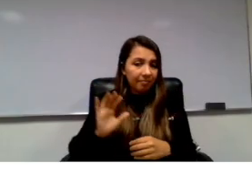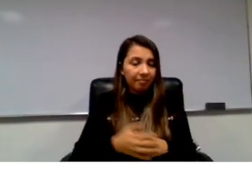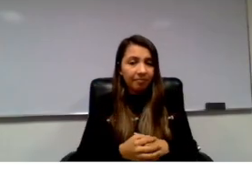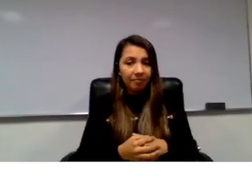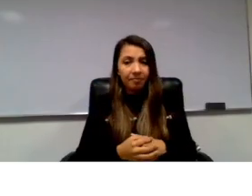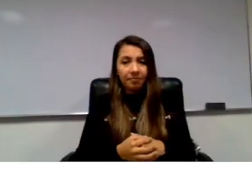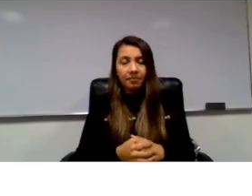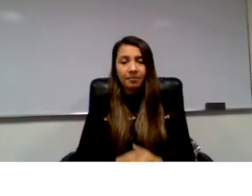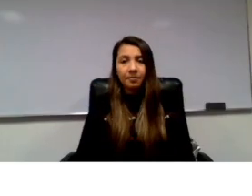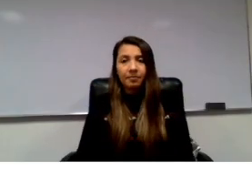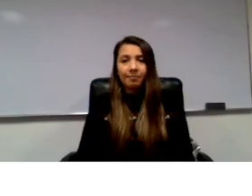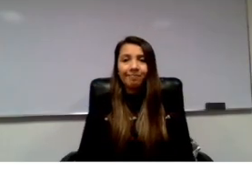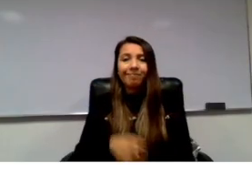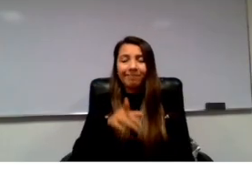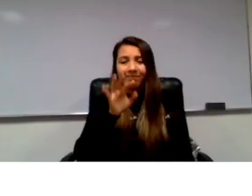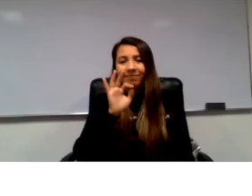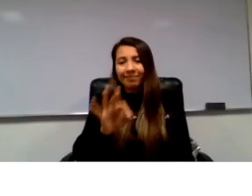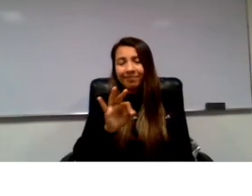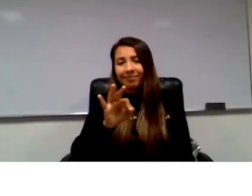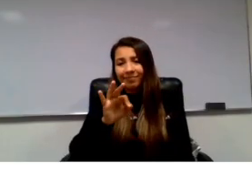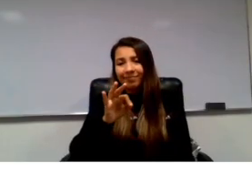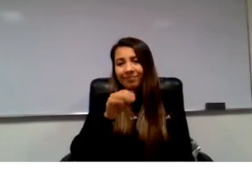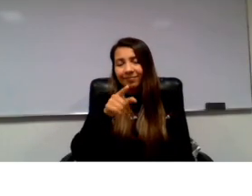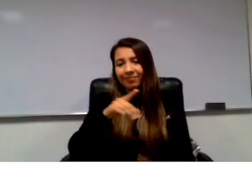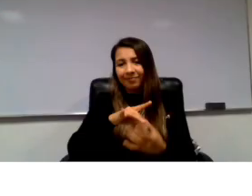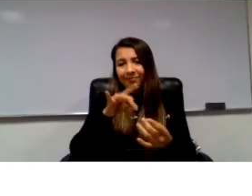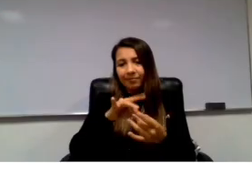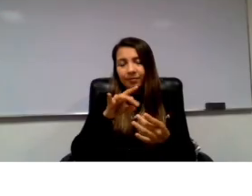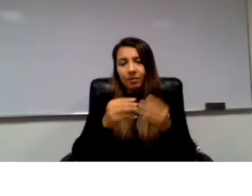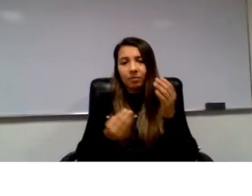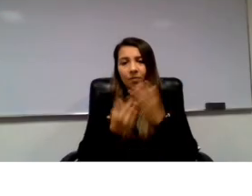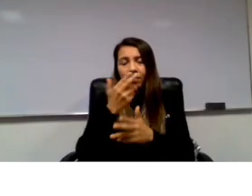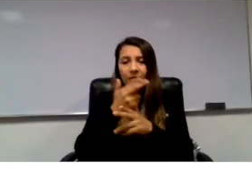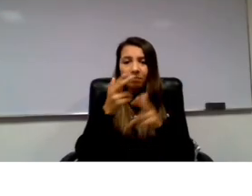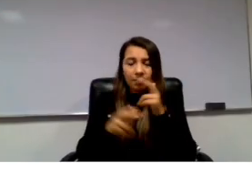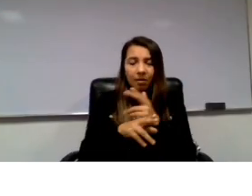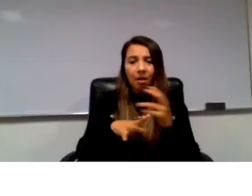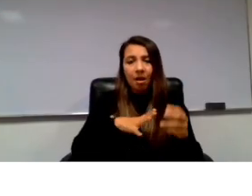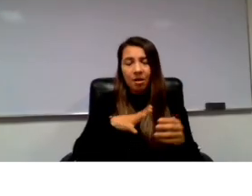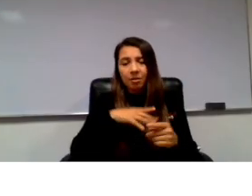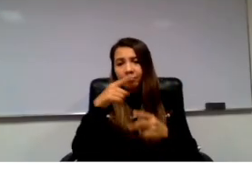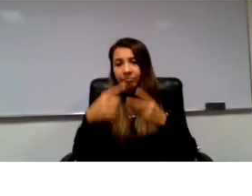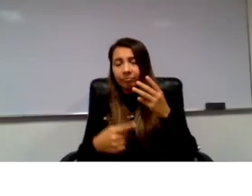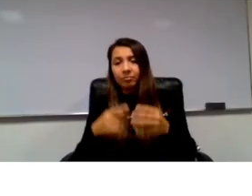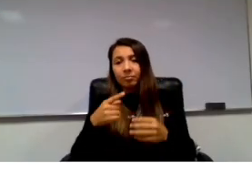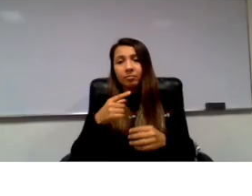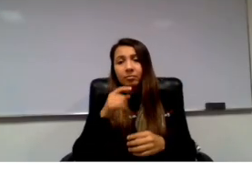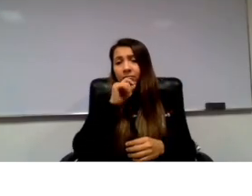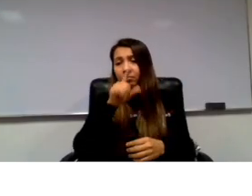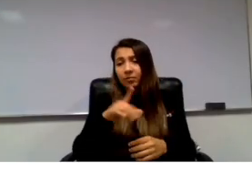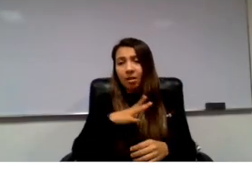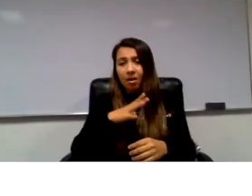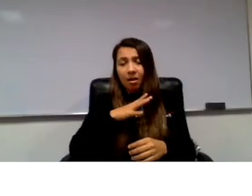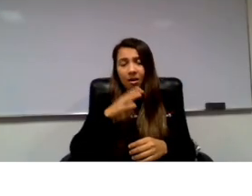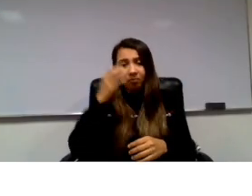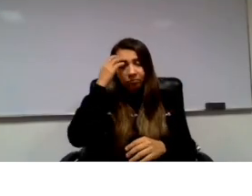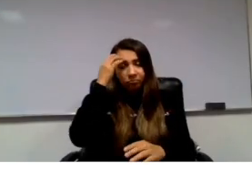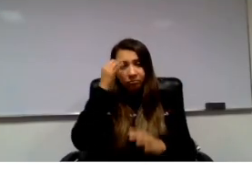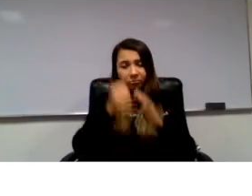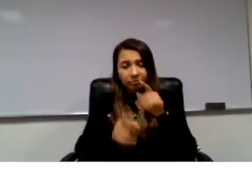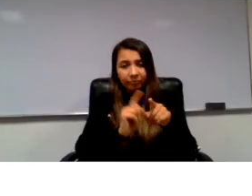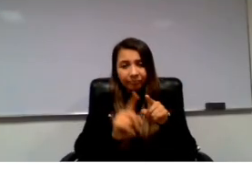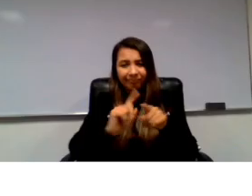Sí, justamente lo que hablábamos de las nuevas herramientas y de todo lo que tenemos ya a disposición hoy, porque además hay un cúmulo de